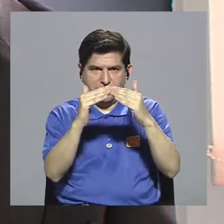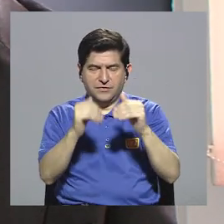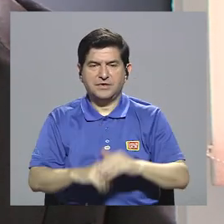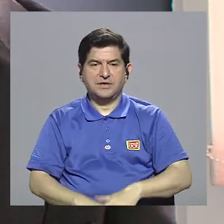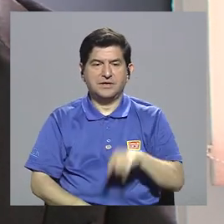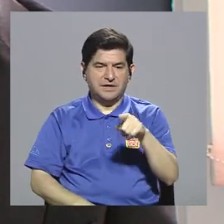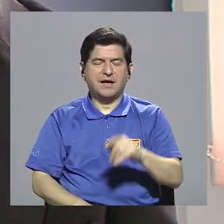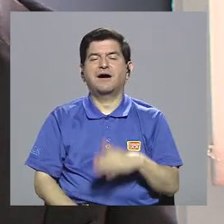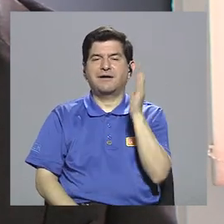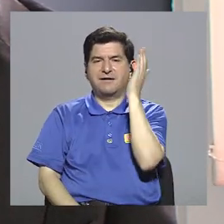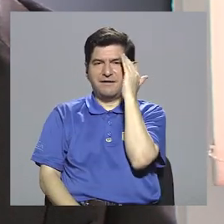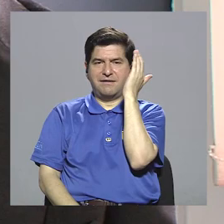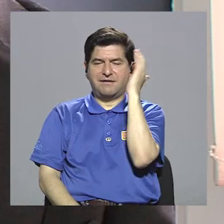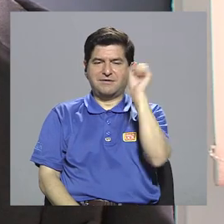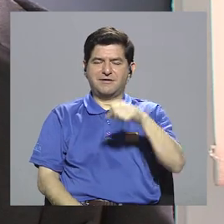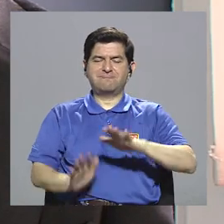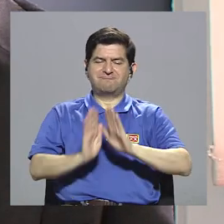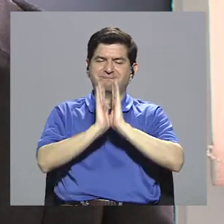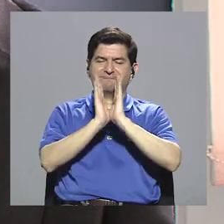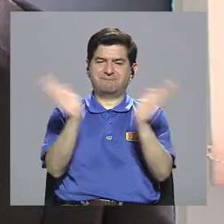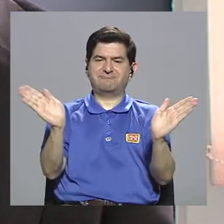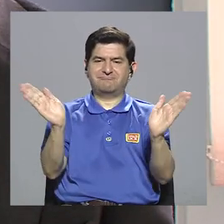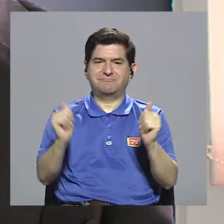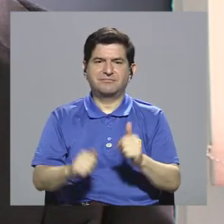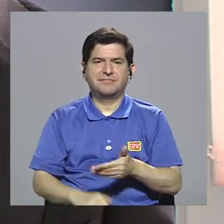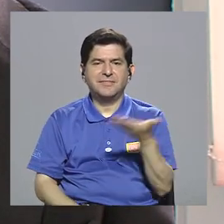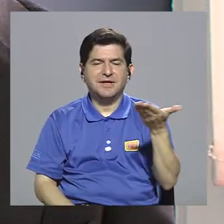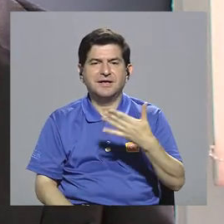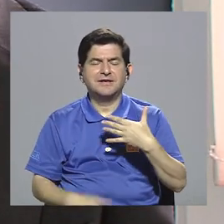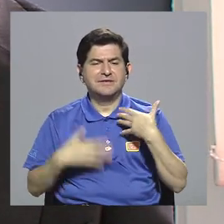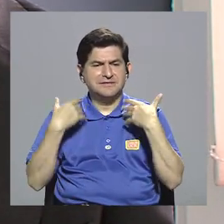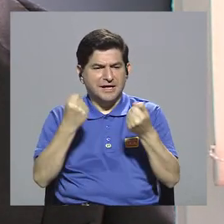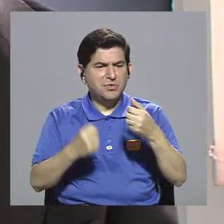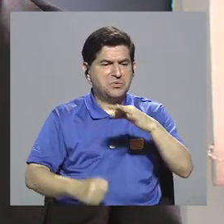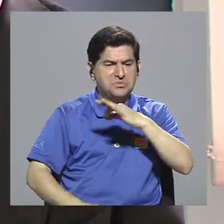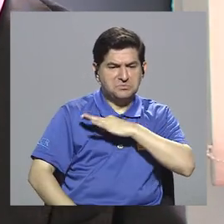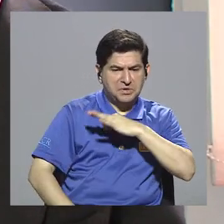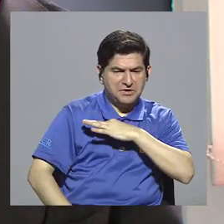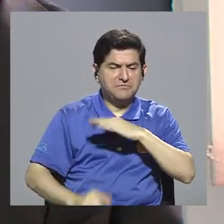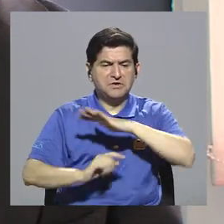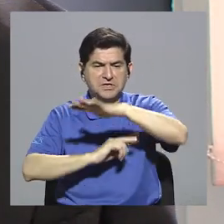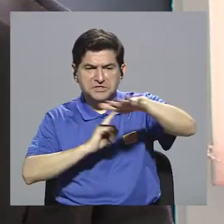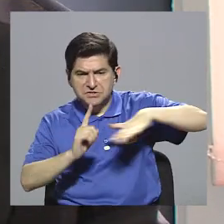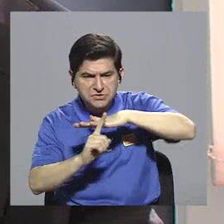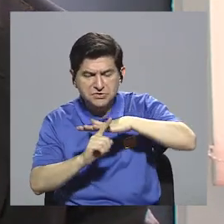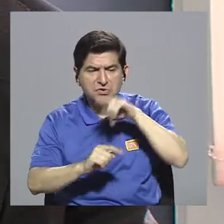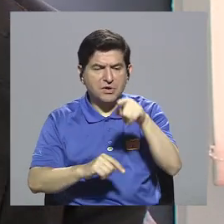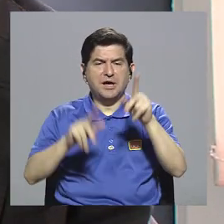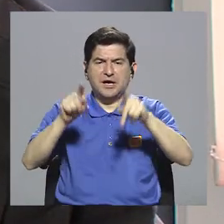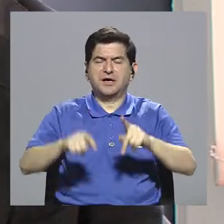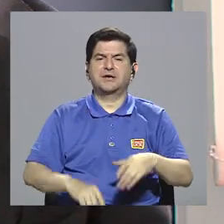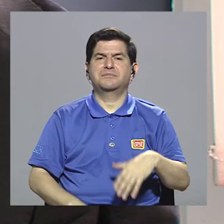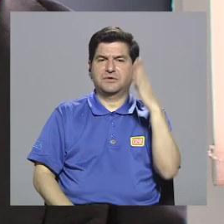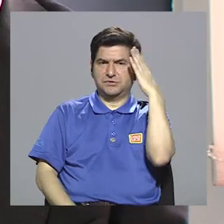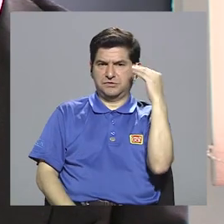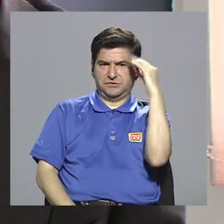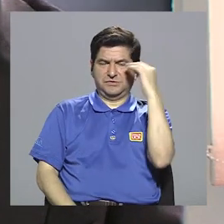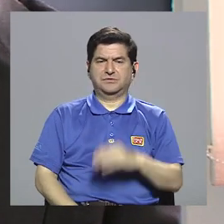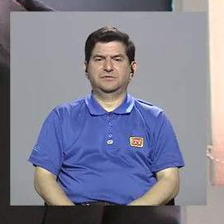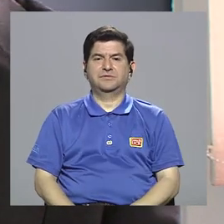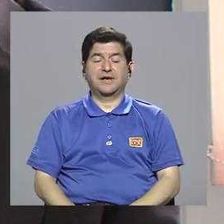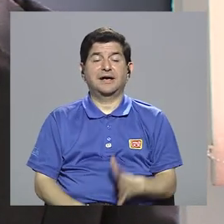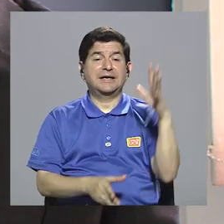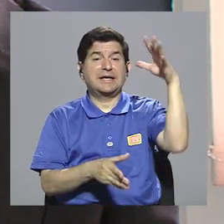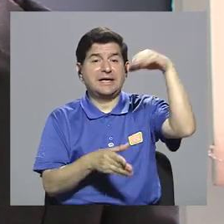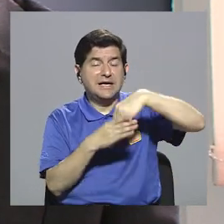general de la salud del bienestar del entorno que están viviendo y eso incluye trabajar con personas